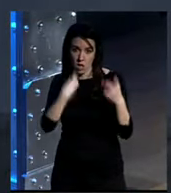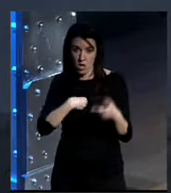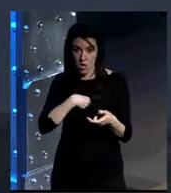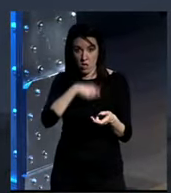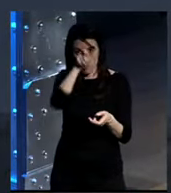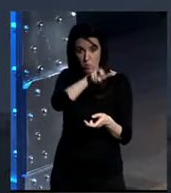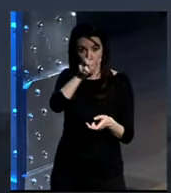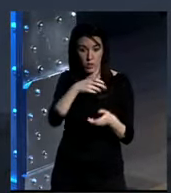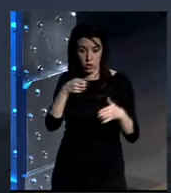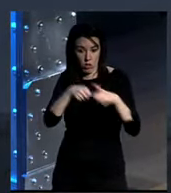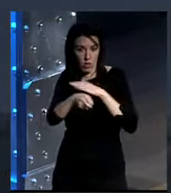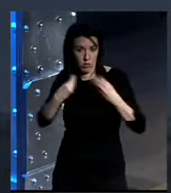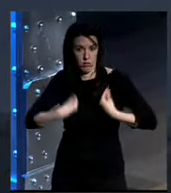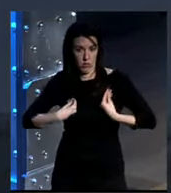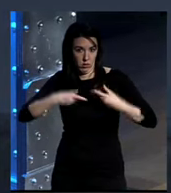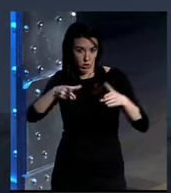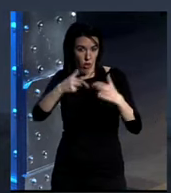formaban.